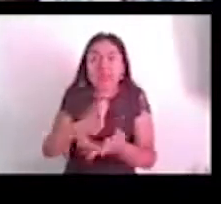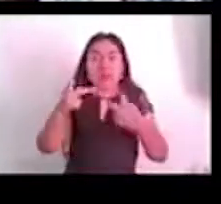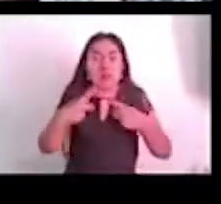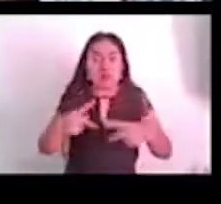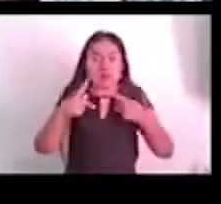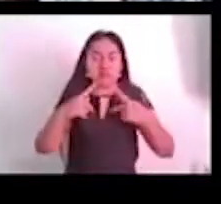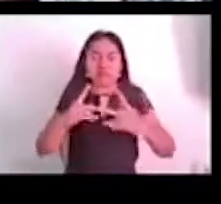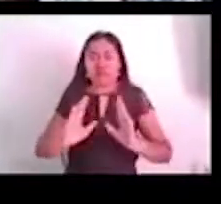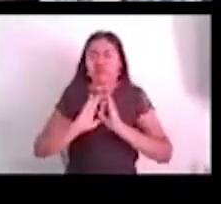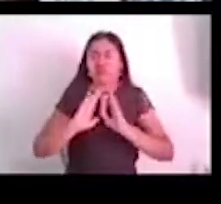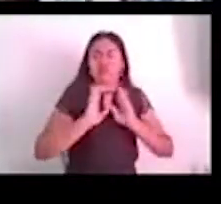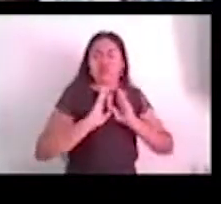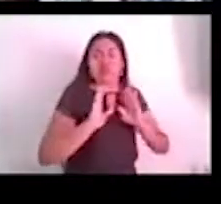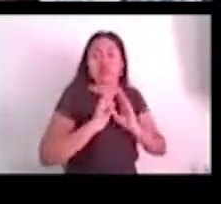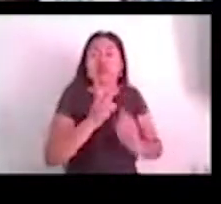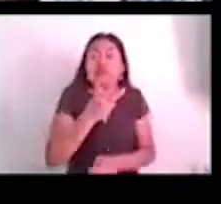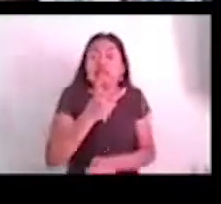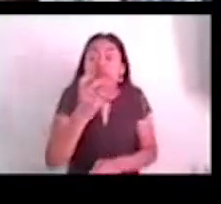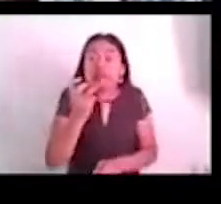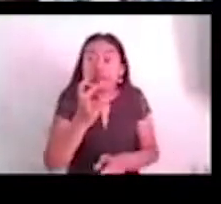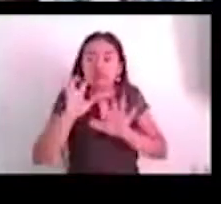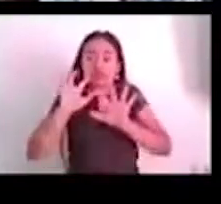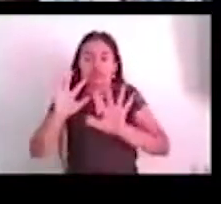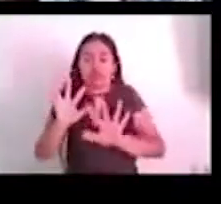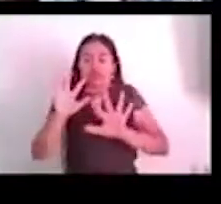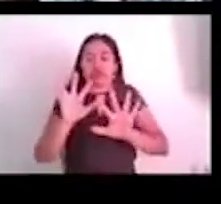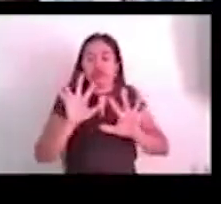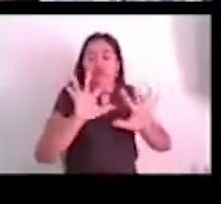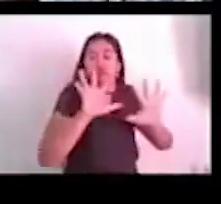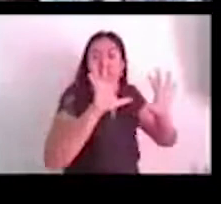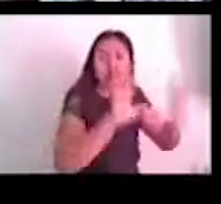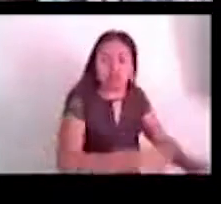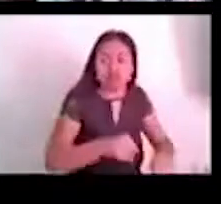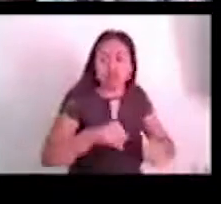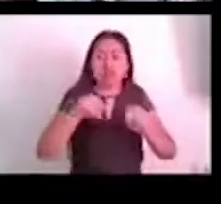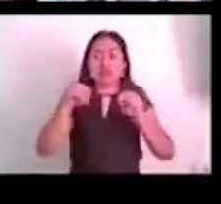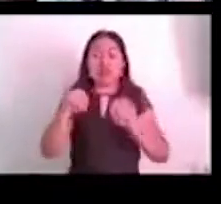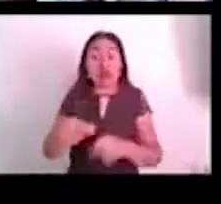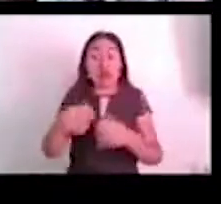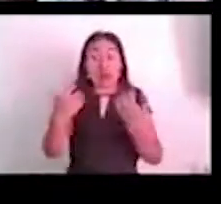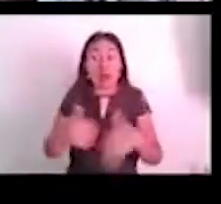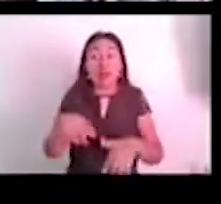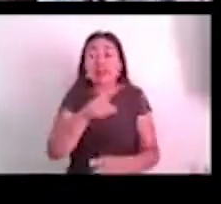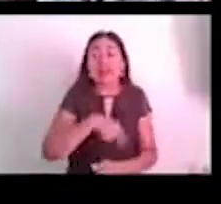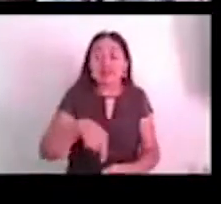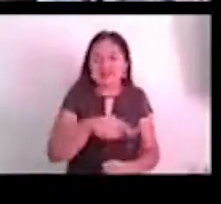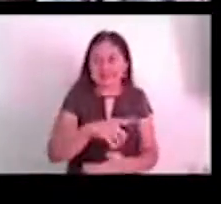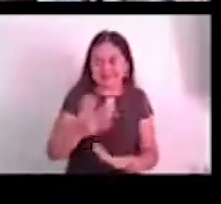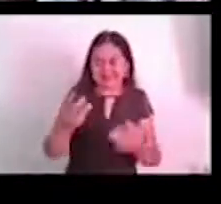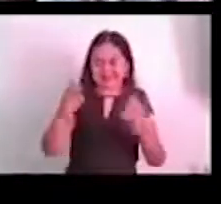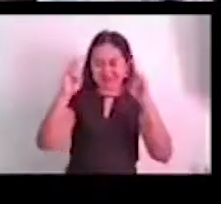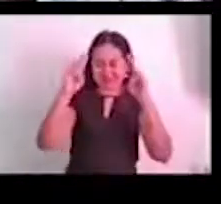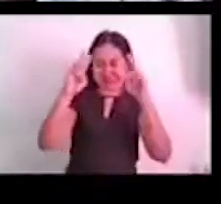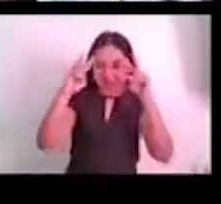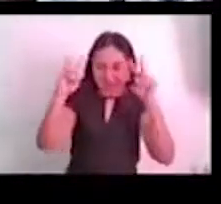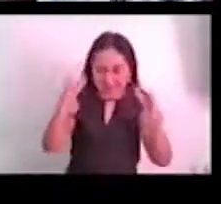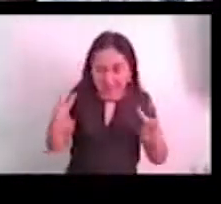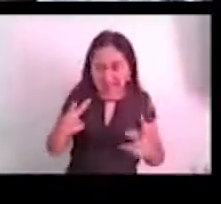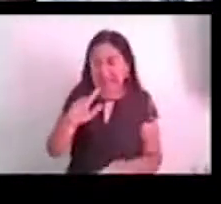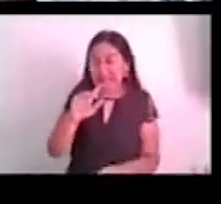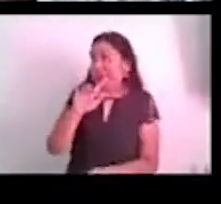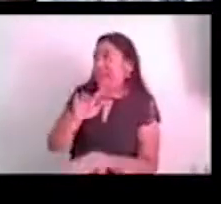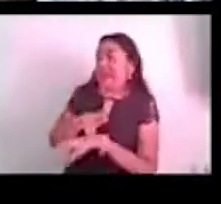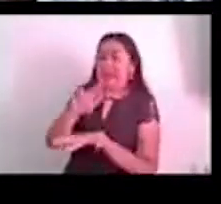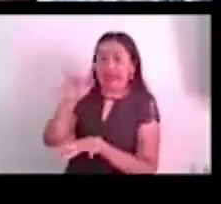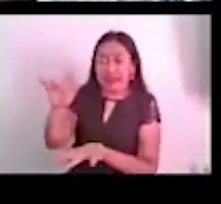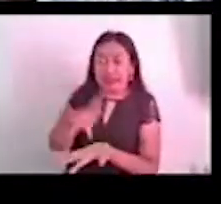300 prisioneros que lograron capturar y que ellos le dan gracias a la Virgen, porque esto ya es colonial, de que en sus tiempos